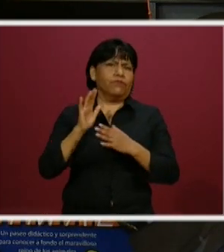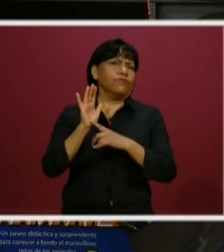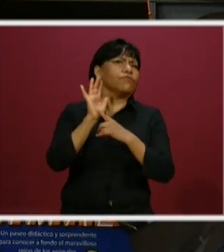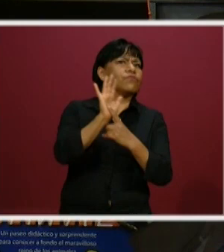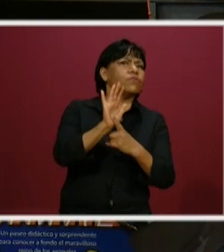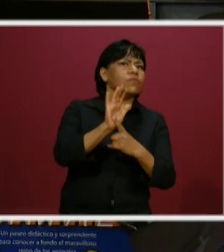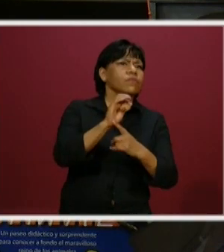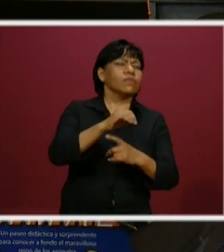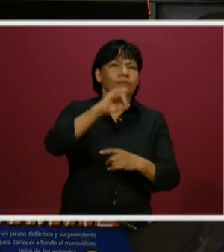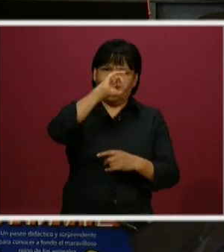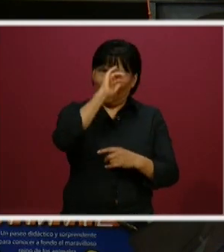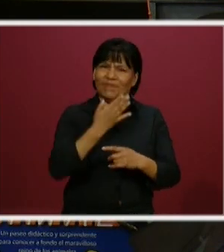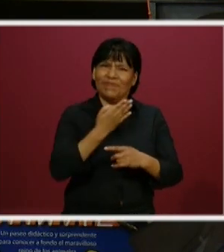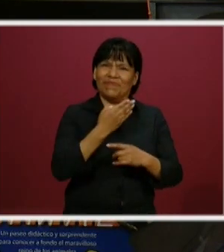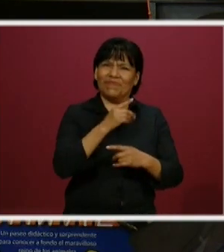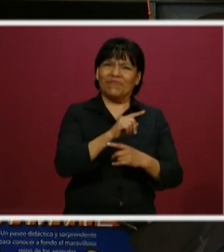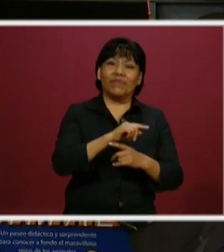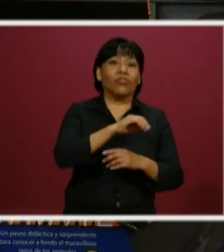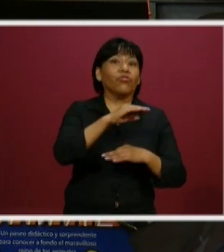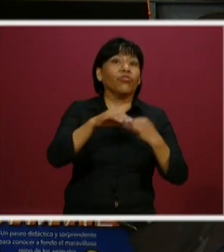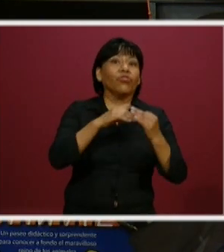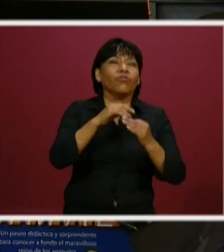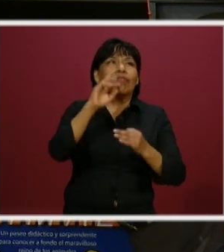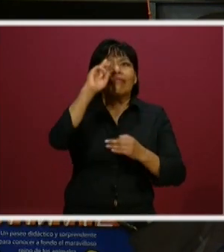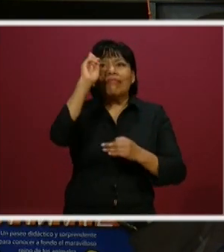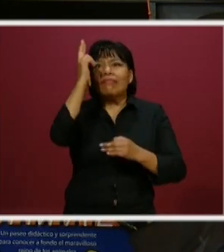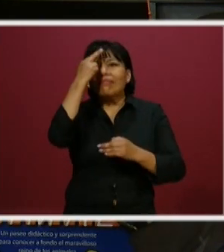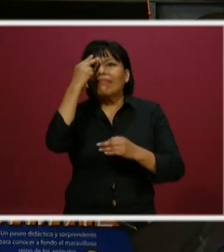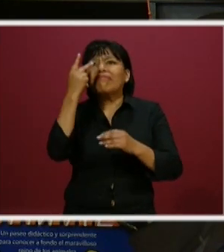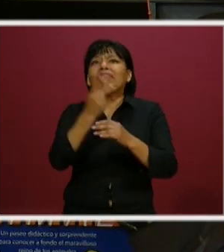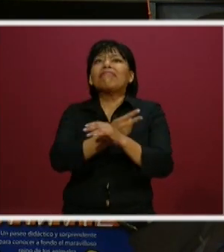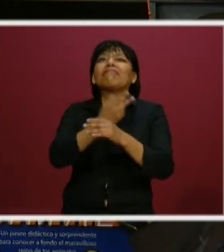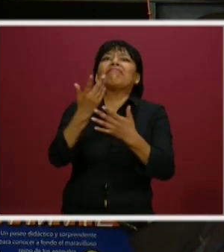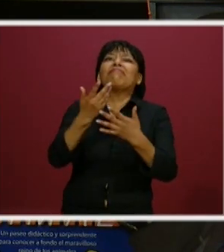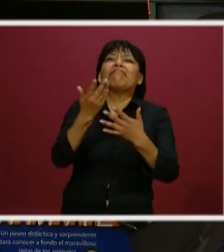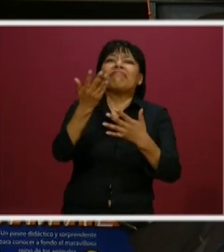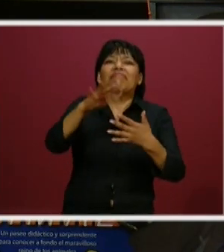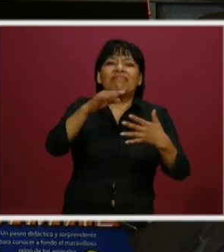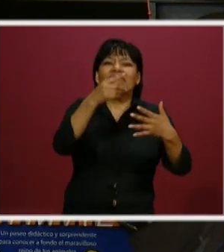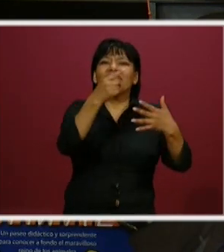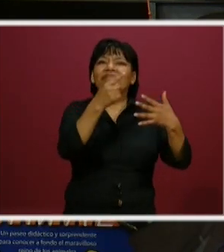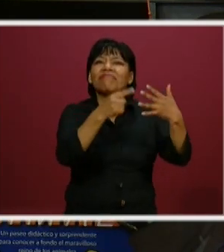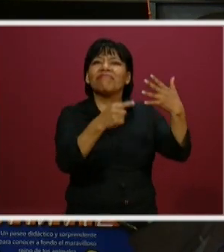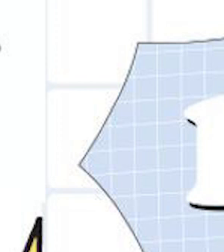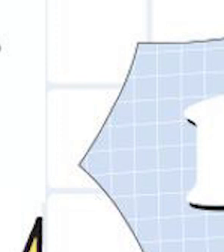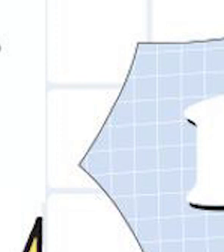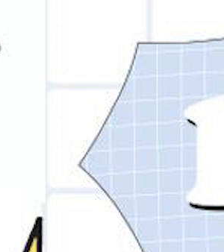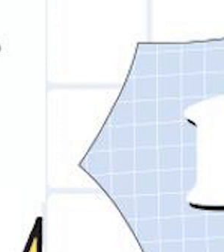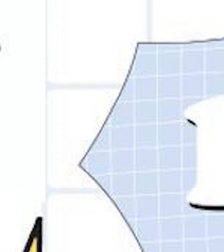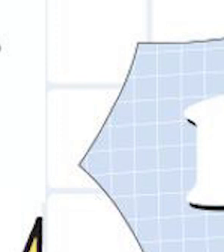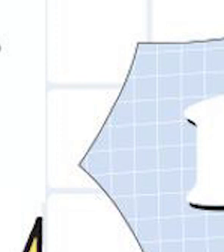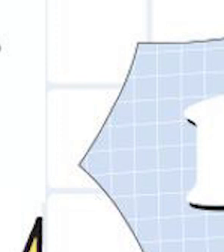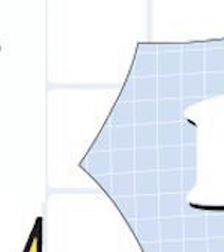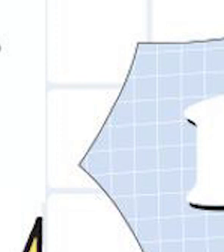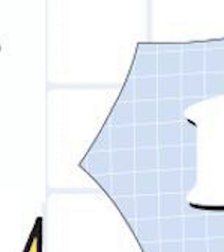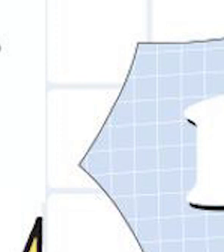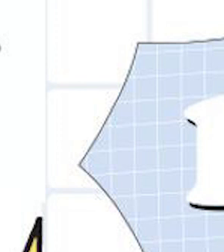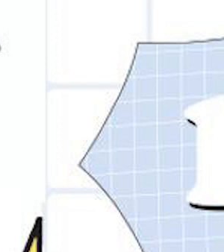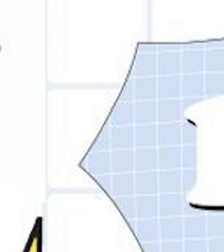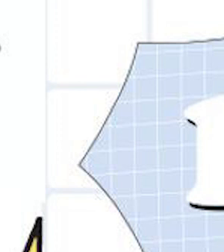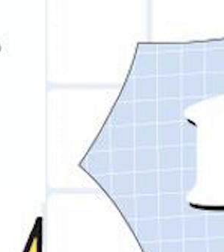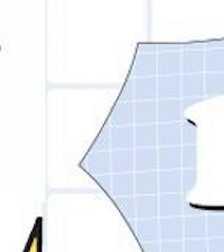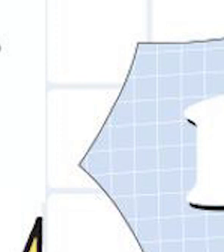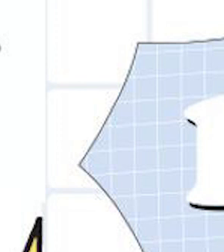esta imagen donde vamos a recordar esas 10 acciones que llevamos a cabo la imagen ya la